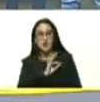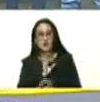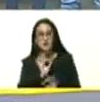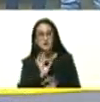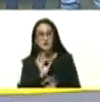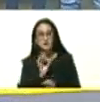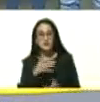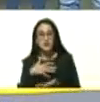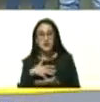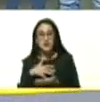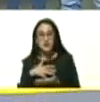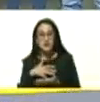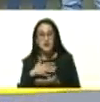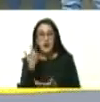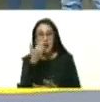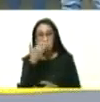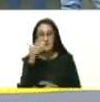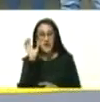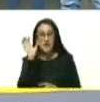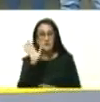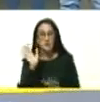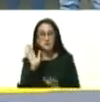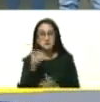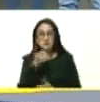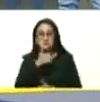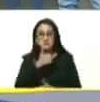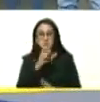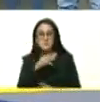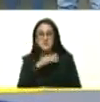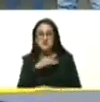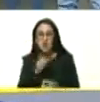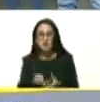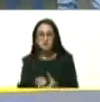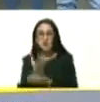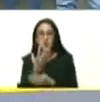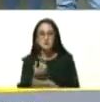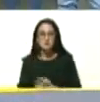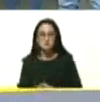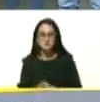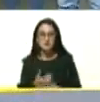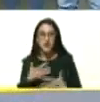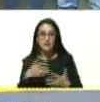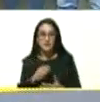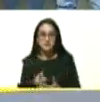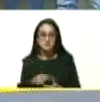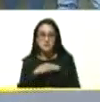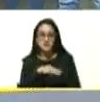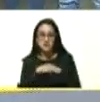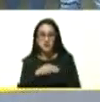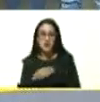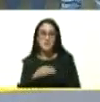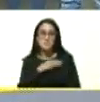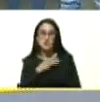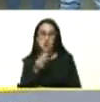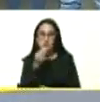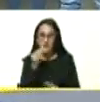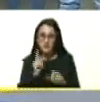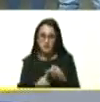las crisis que crea el capitalismo. Bueno, Venezuela ha creado el concepto de misiones, grandes misiones, la misión